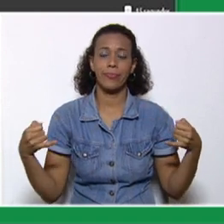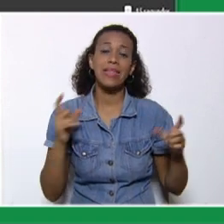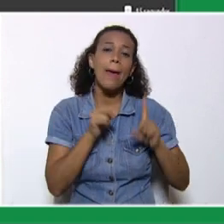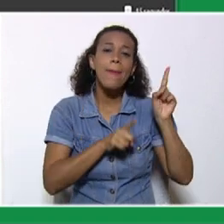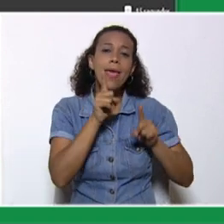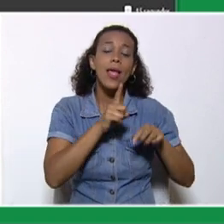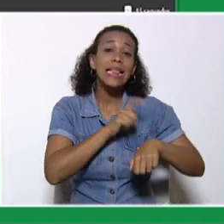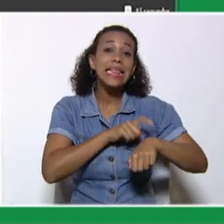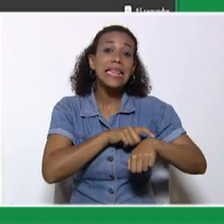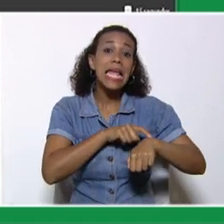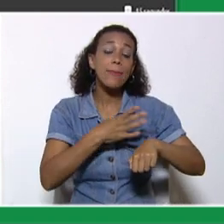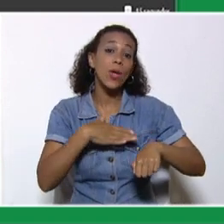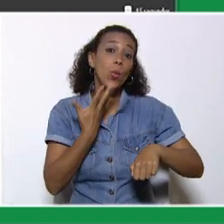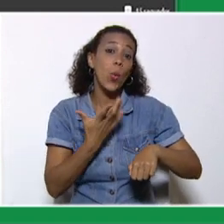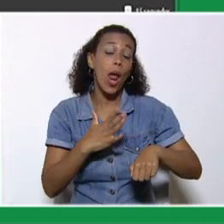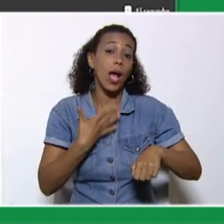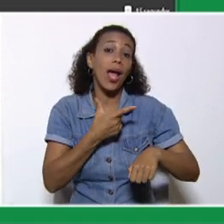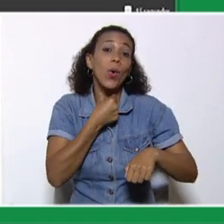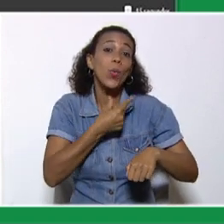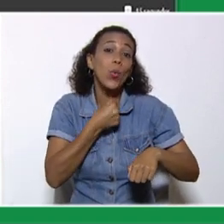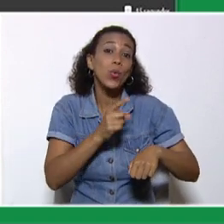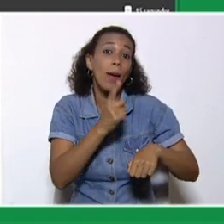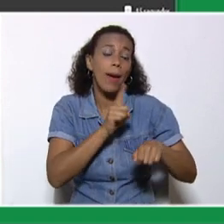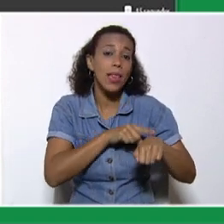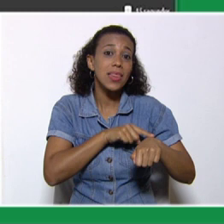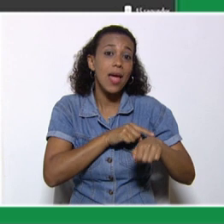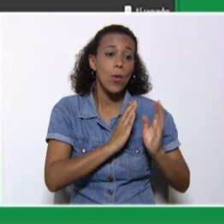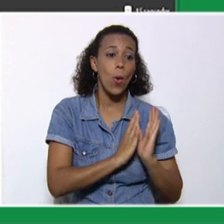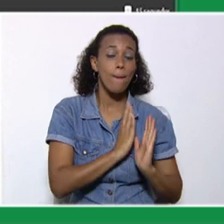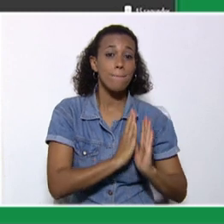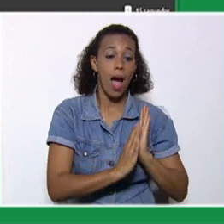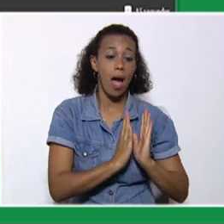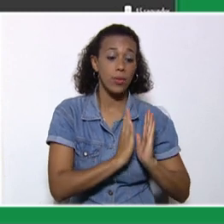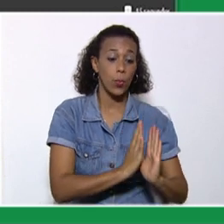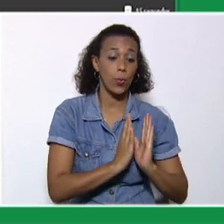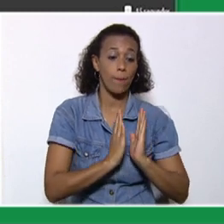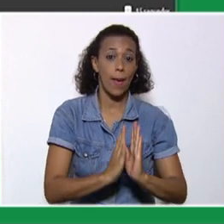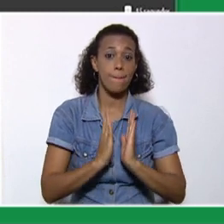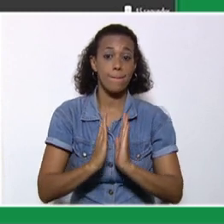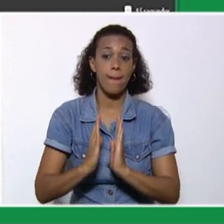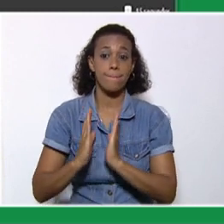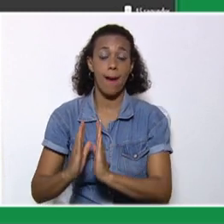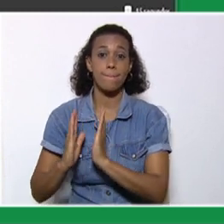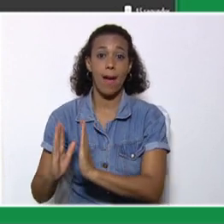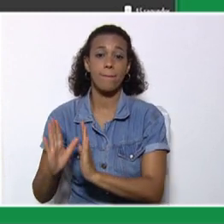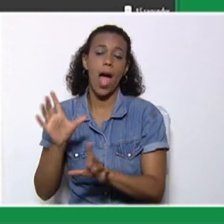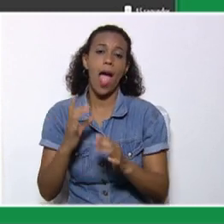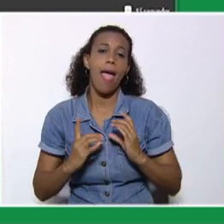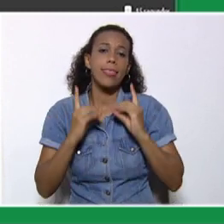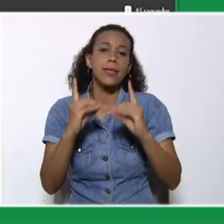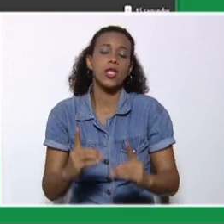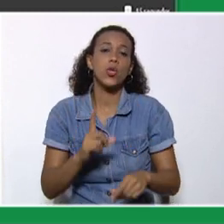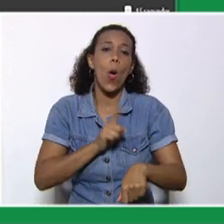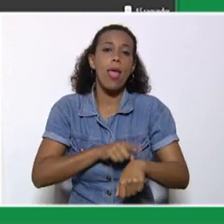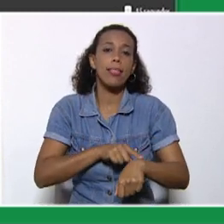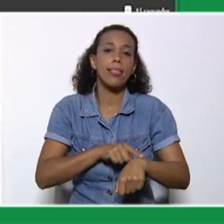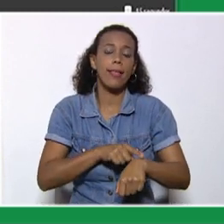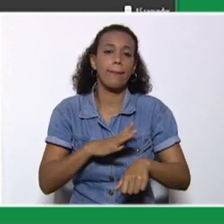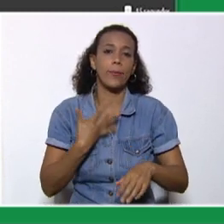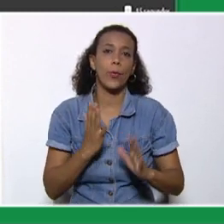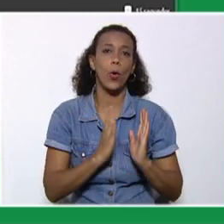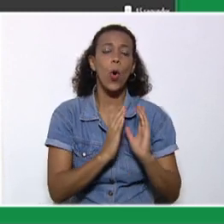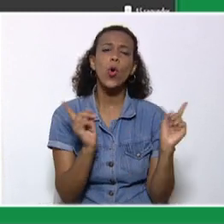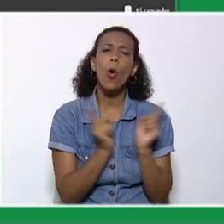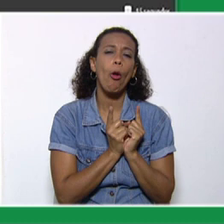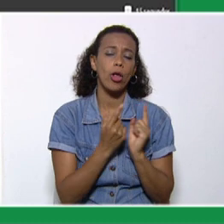Dependiendo del tiempo de duración que usted prefiera, que sea la transición entre una imagen y otra, y eso queda a su elección. Yo lo voy a dejar de que sea una